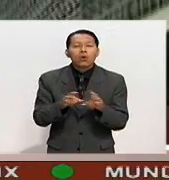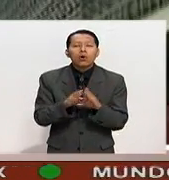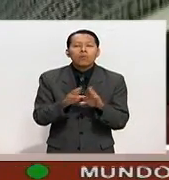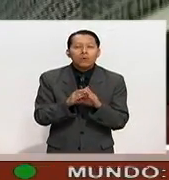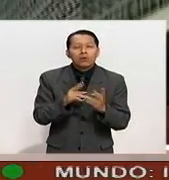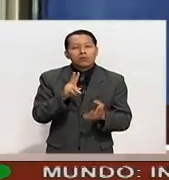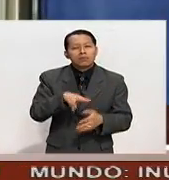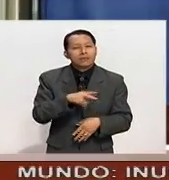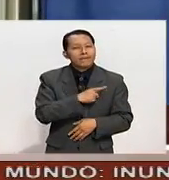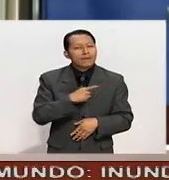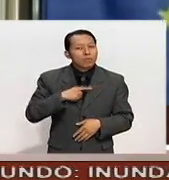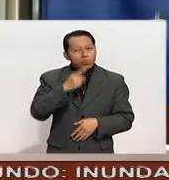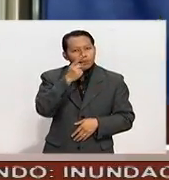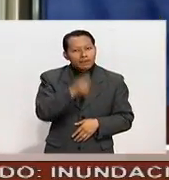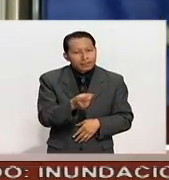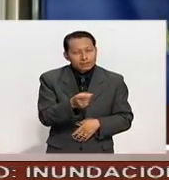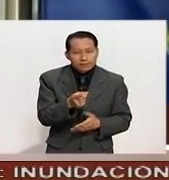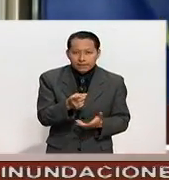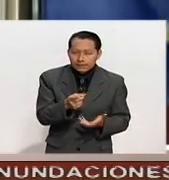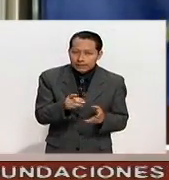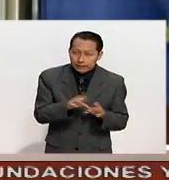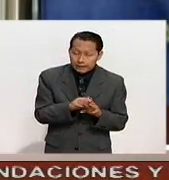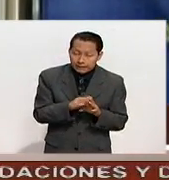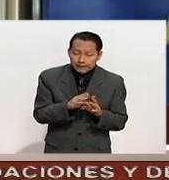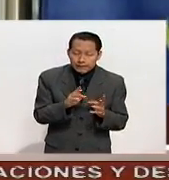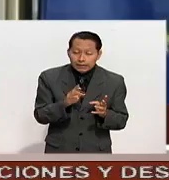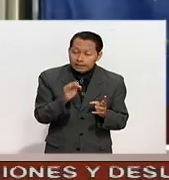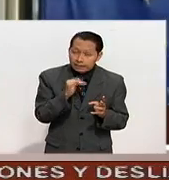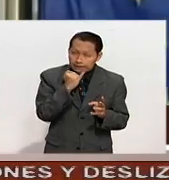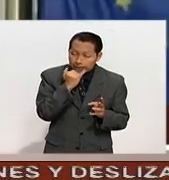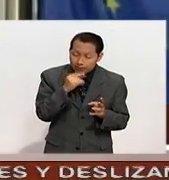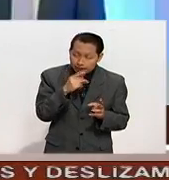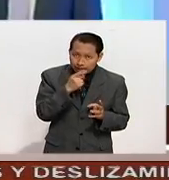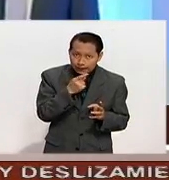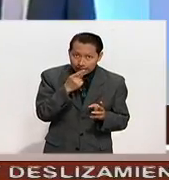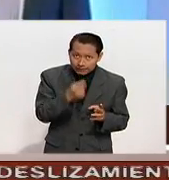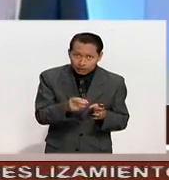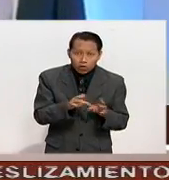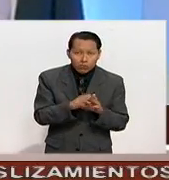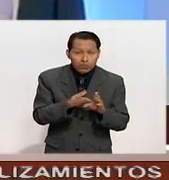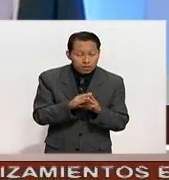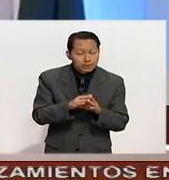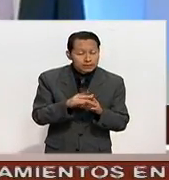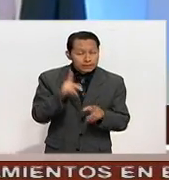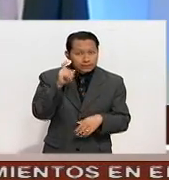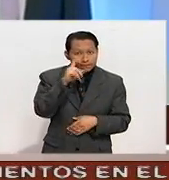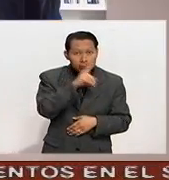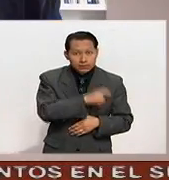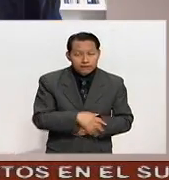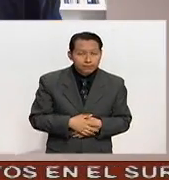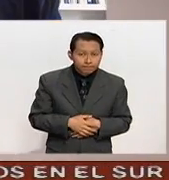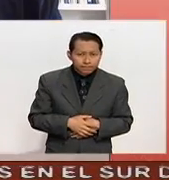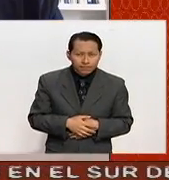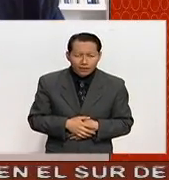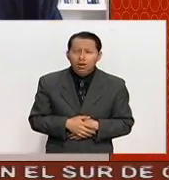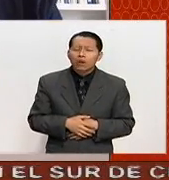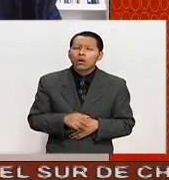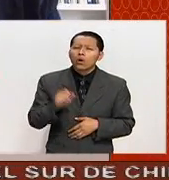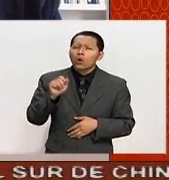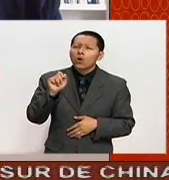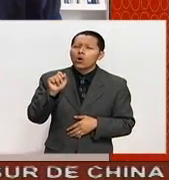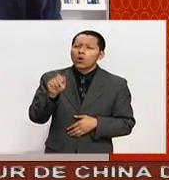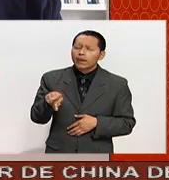temo decir, no creo que sea arriesgado decirlo, que es un proceso histórico, Omar. Finalmente, Javier Oliva, rápidamente para entender